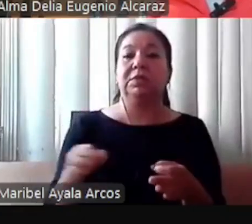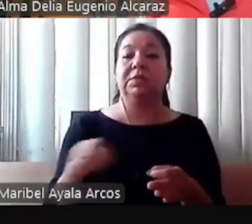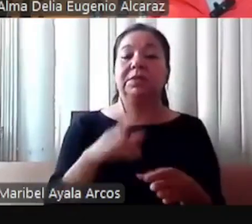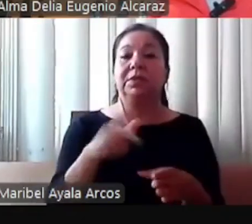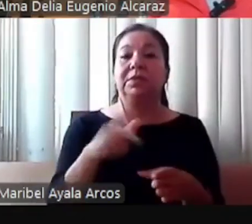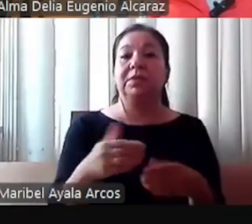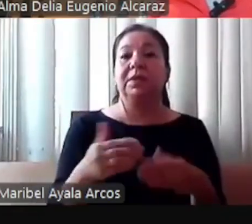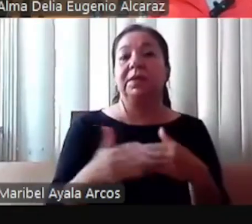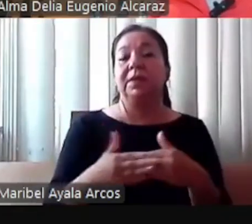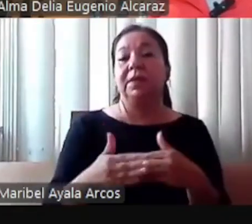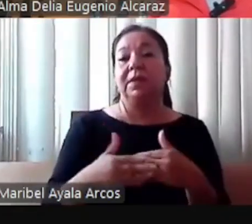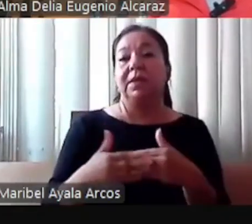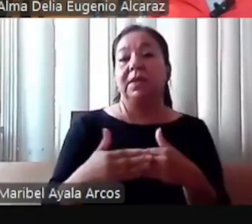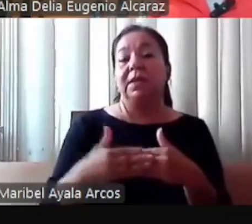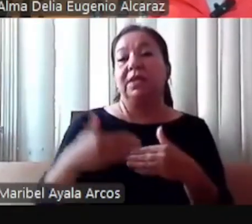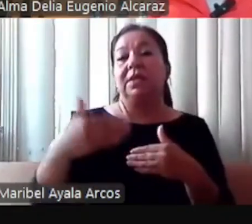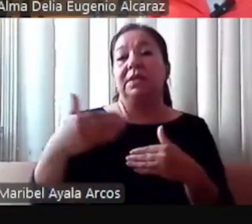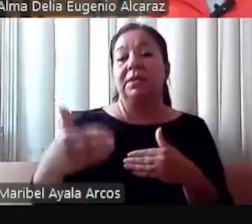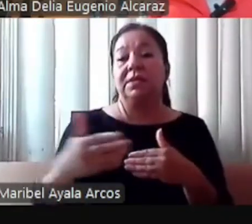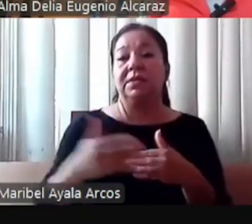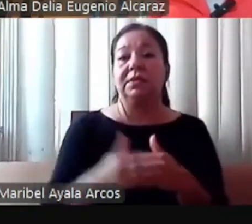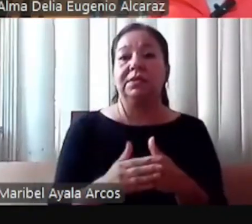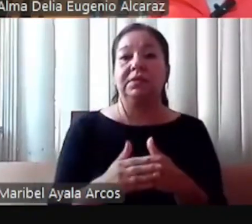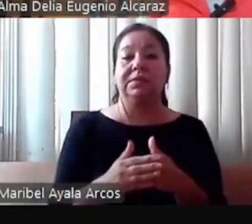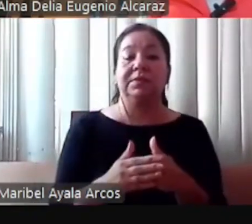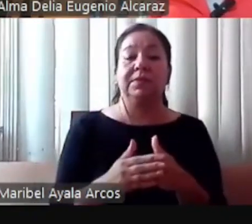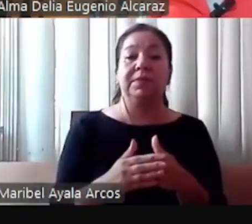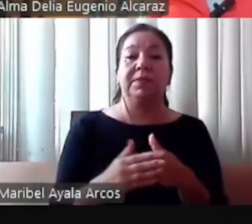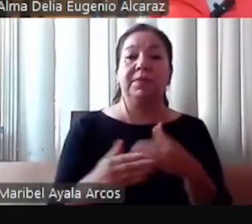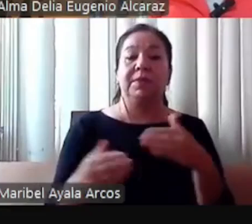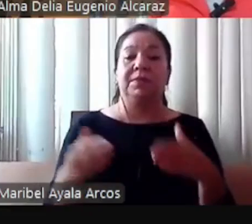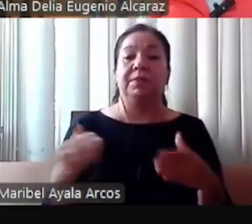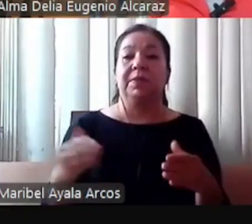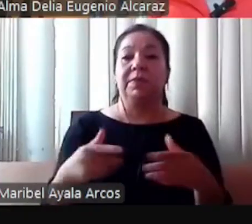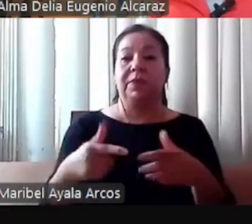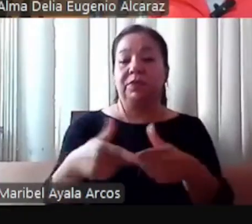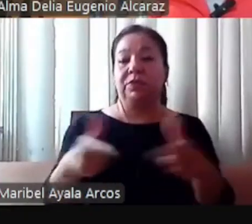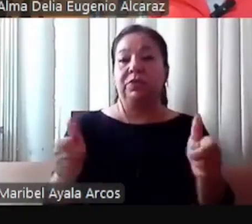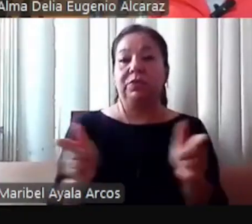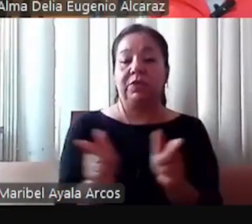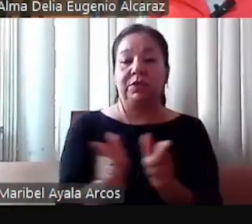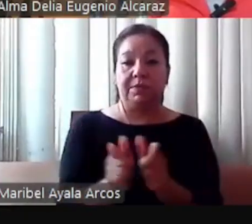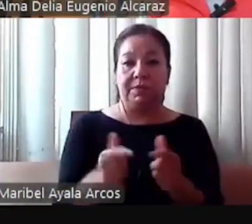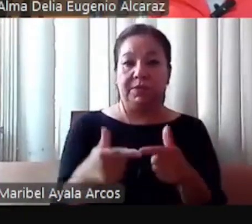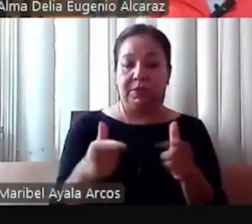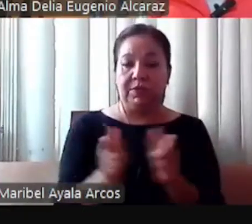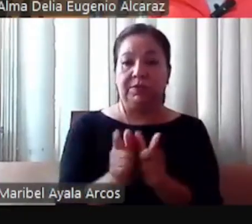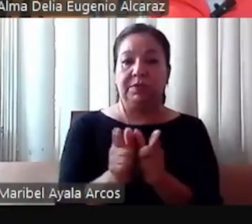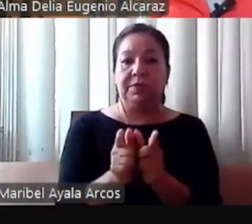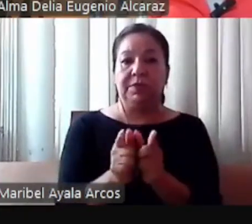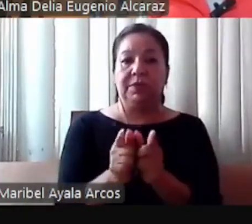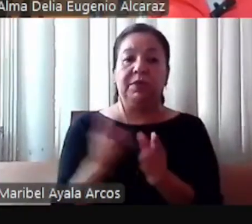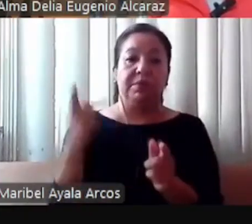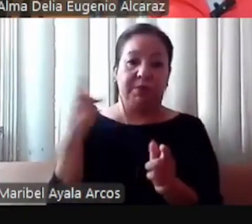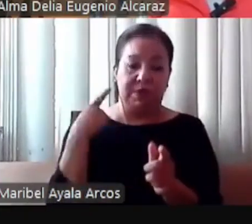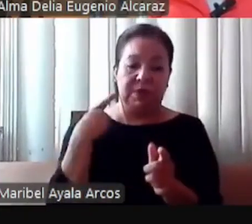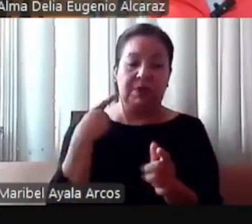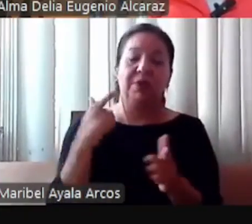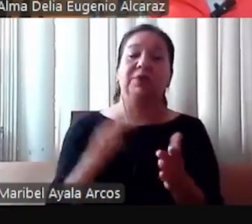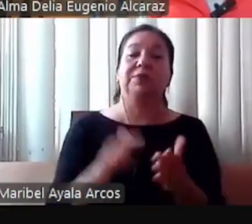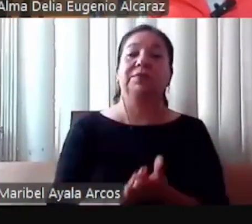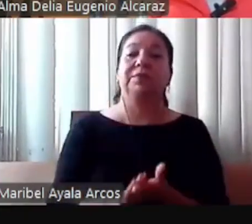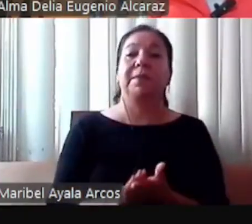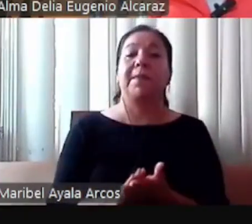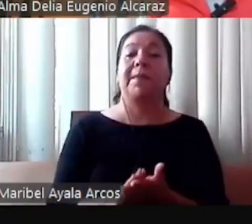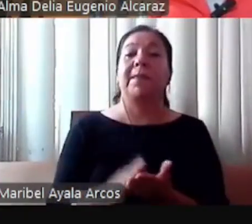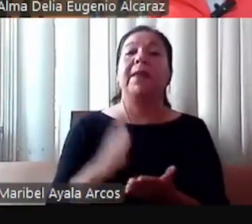extraordinarios y a la línea jurisprudencial sustentada por los órganos jurisdiccionales. Ello es así porque, contrario a lo alegado por la parte actora,